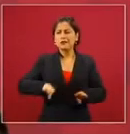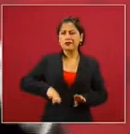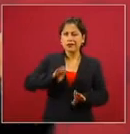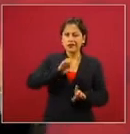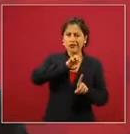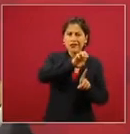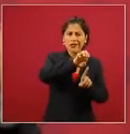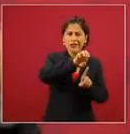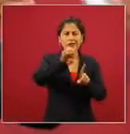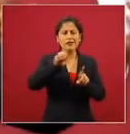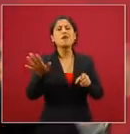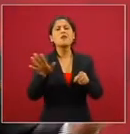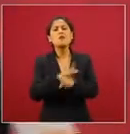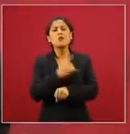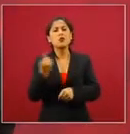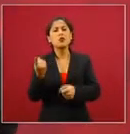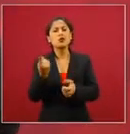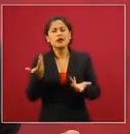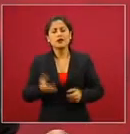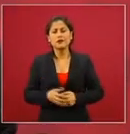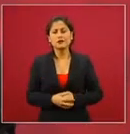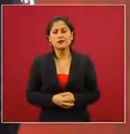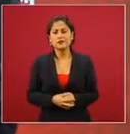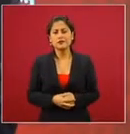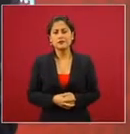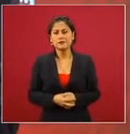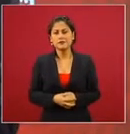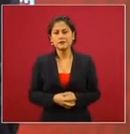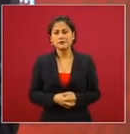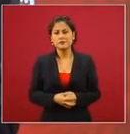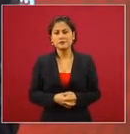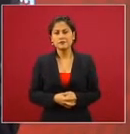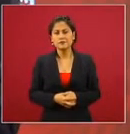Si se hacen enjuagues,